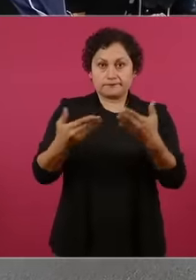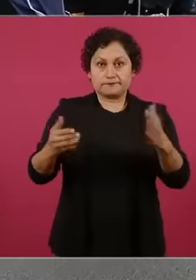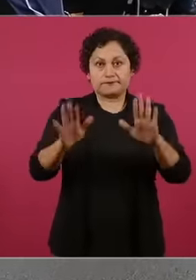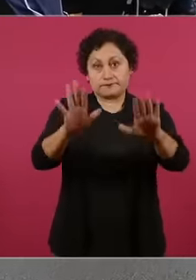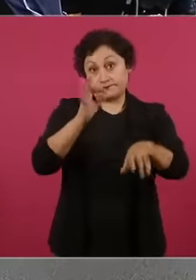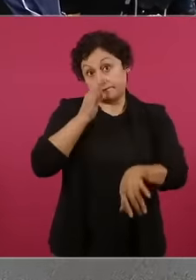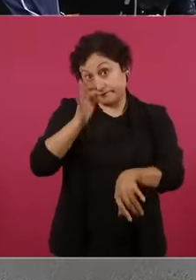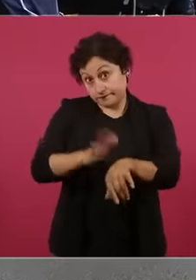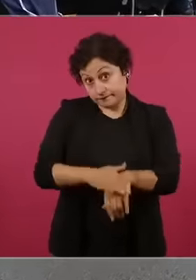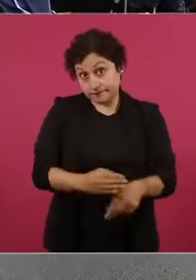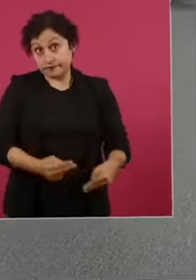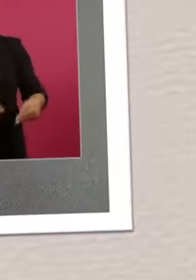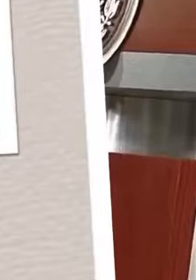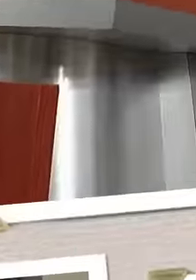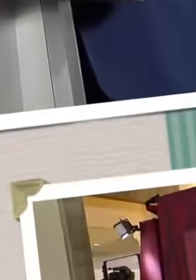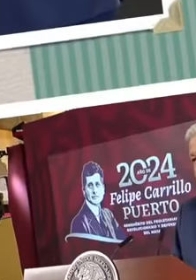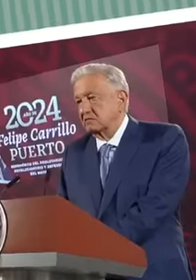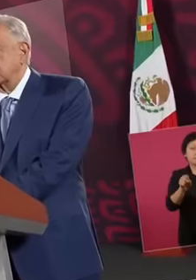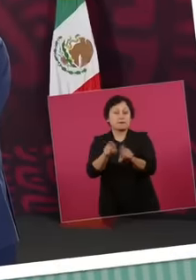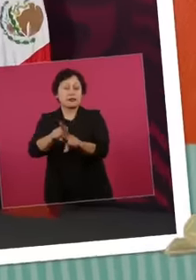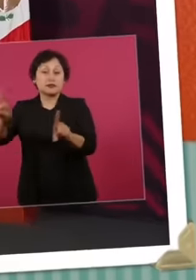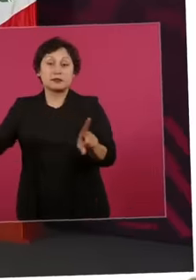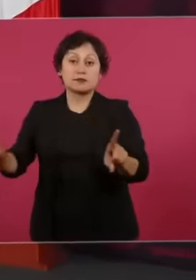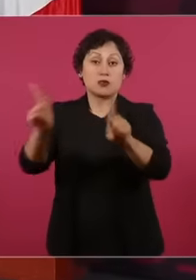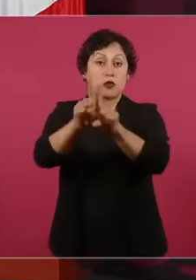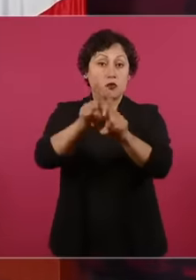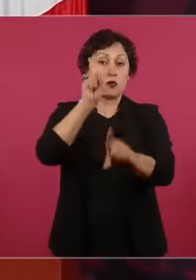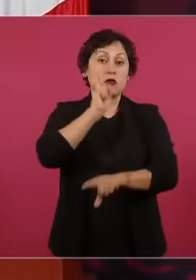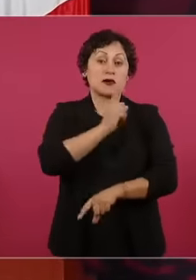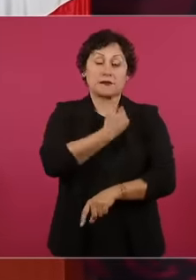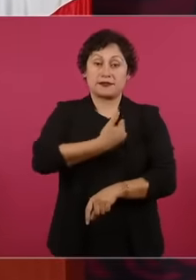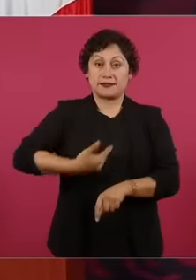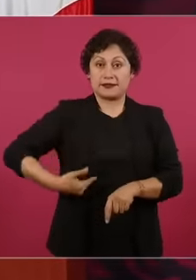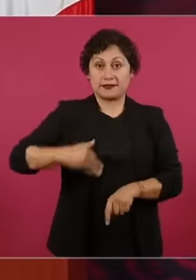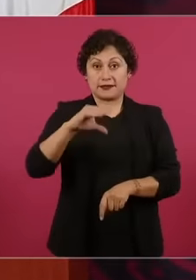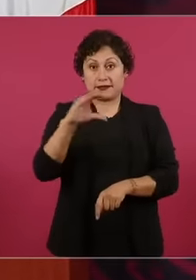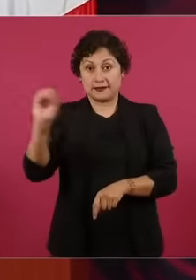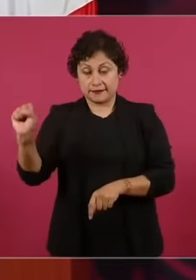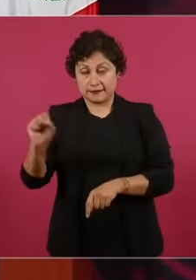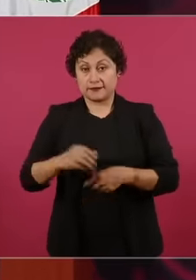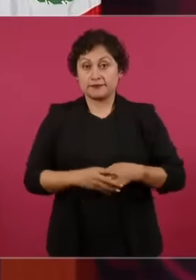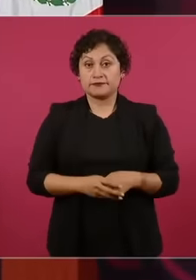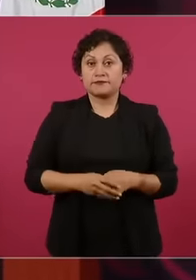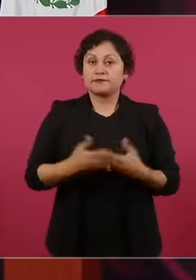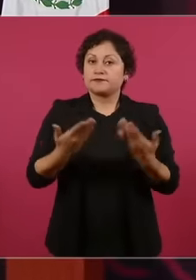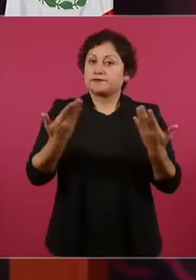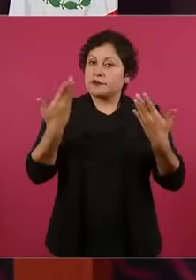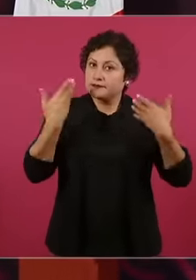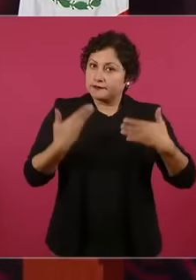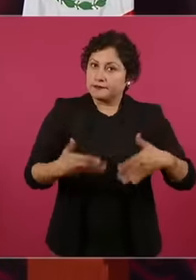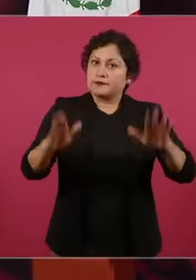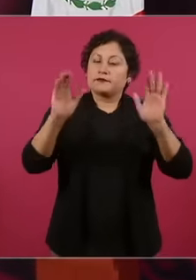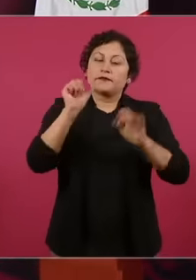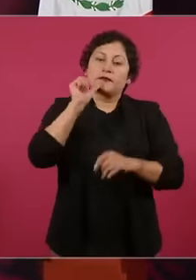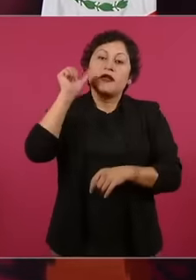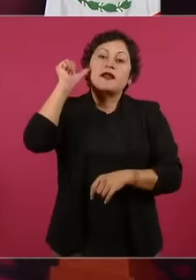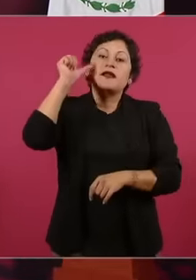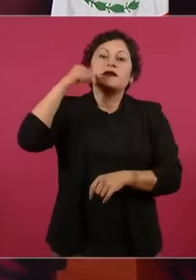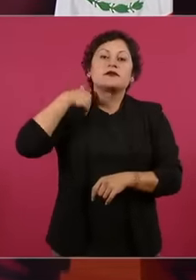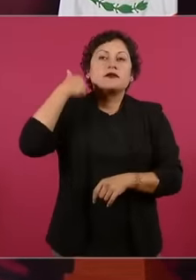reportera. ¡Veamos! Además, ayer me enteré de